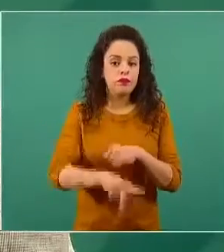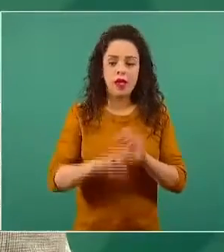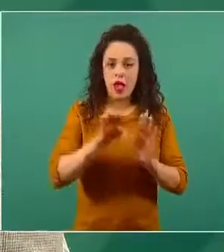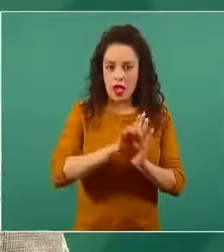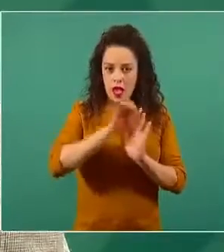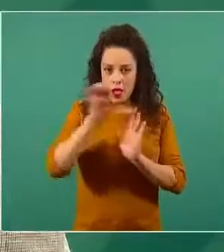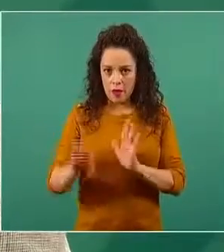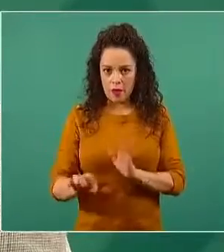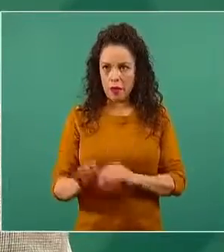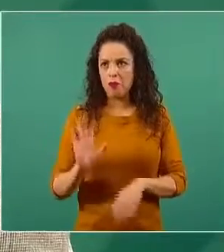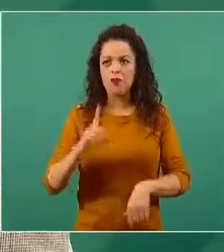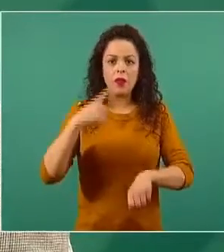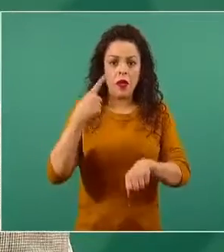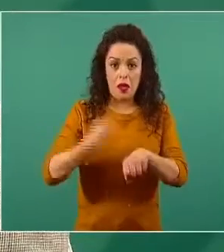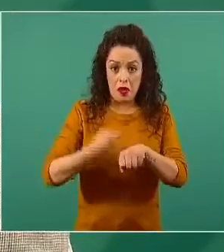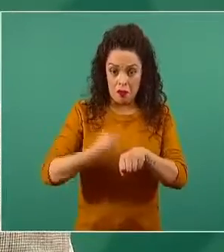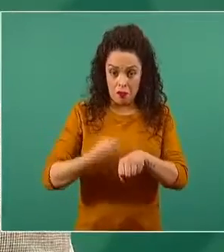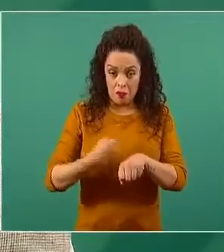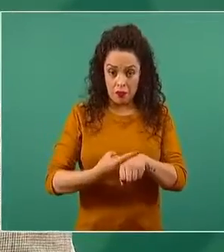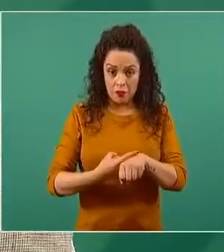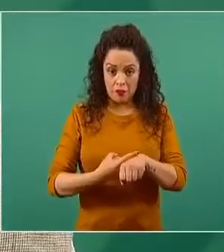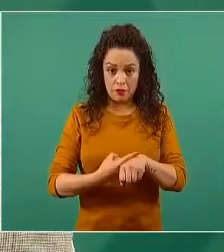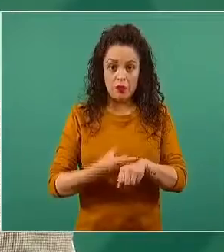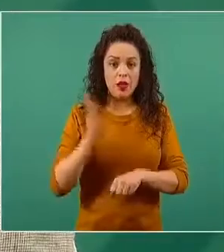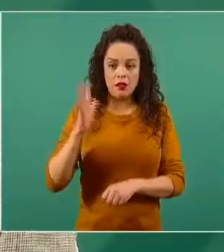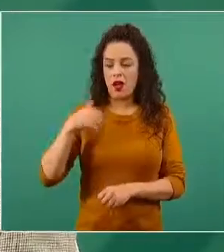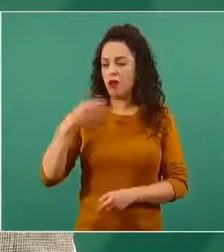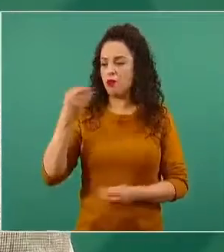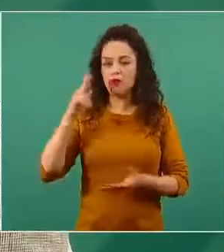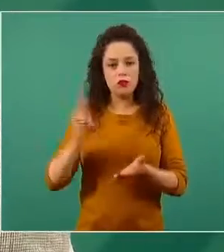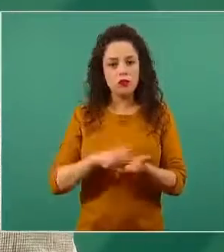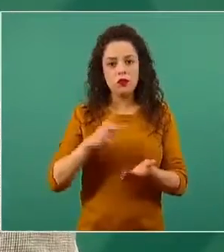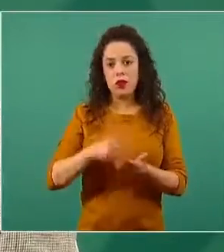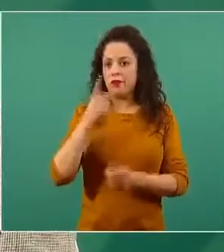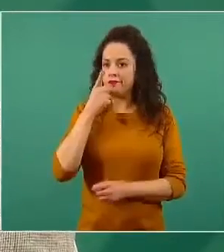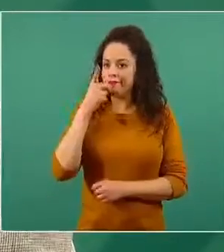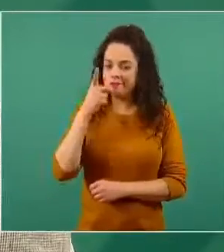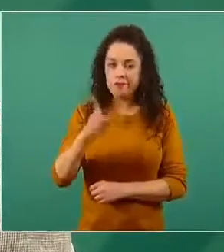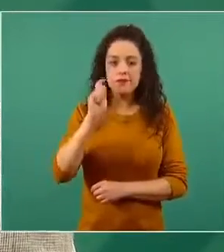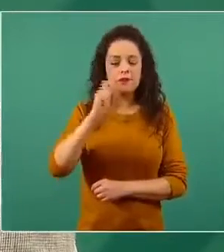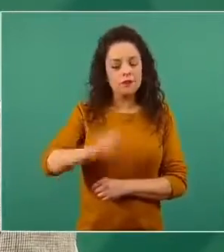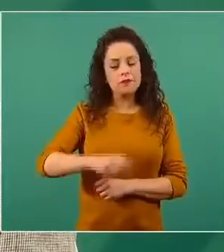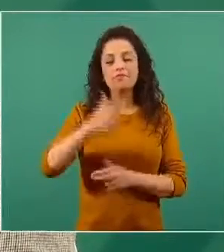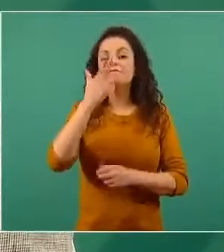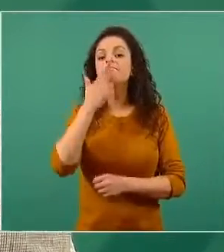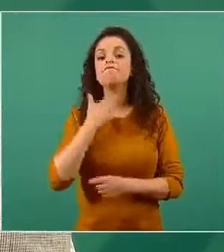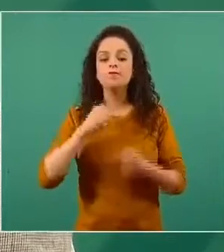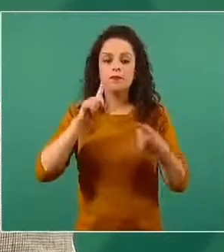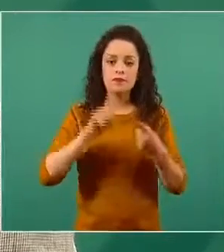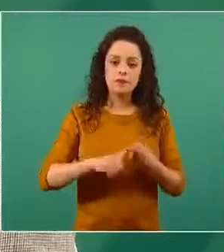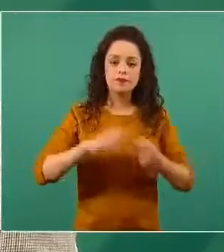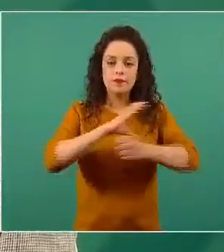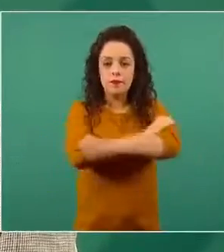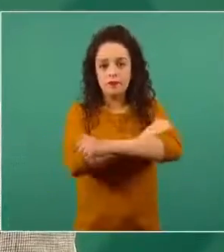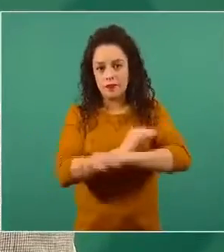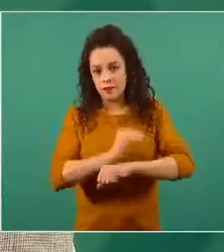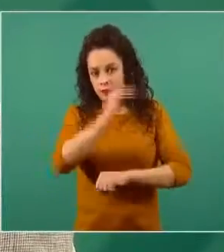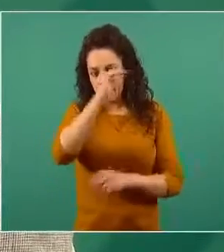ser enfermedades. Ya se ha hablado muchas veces que la diabetes, la hipertensión, la